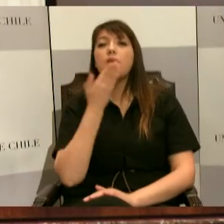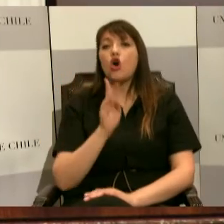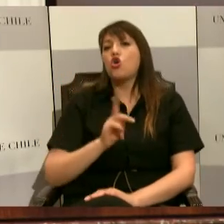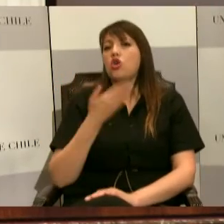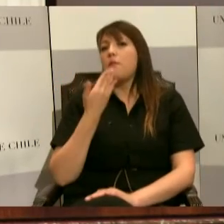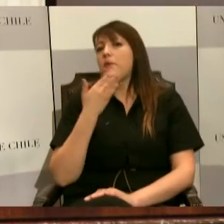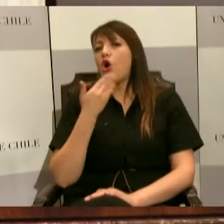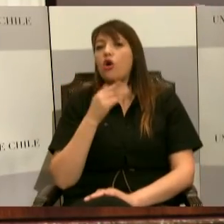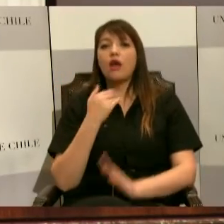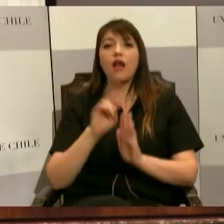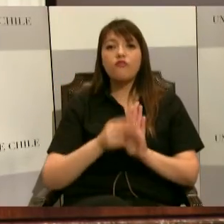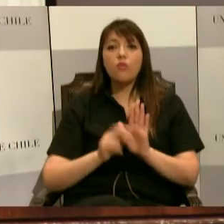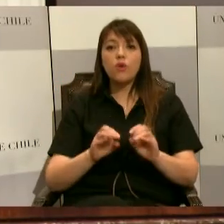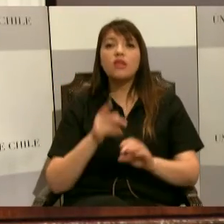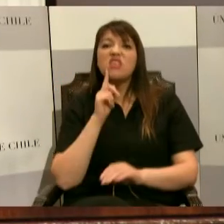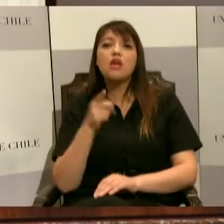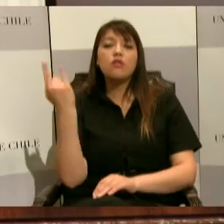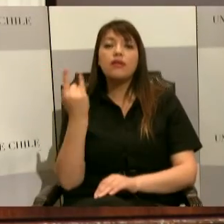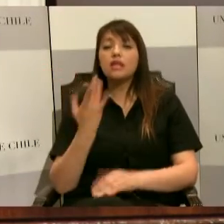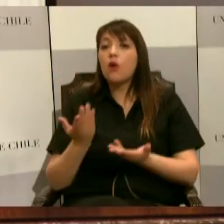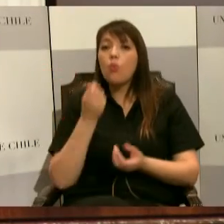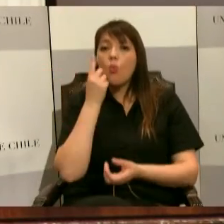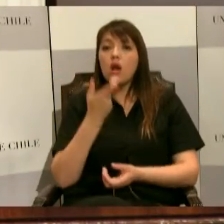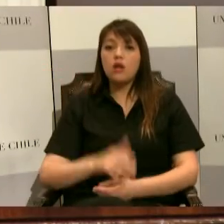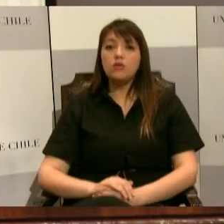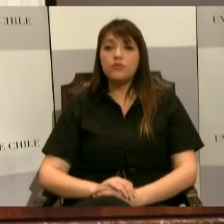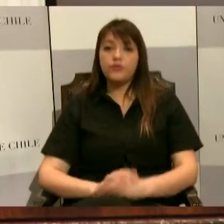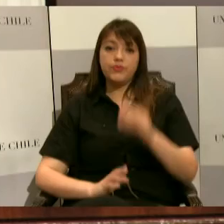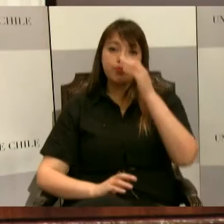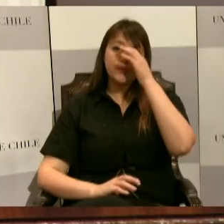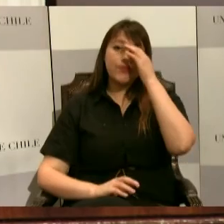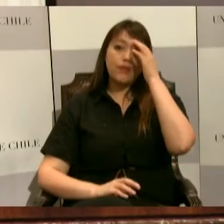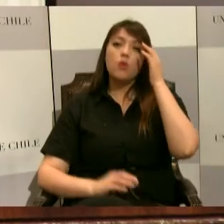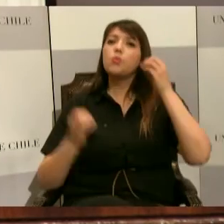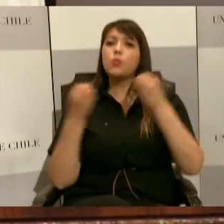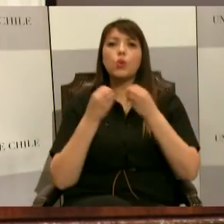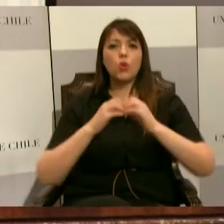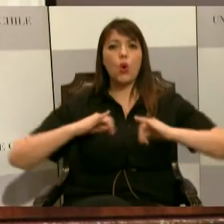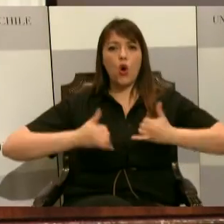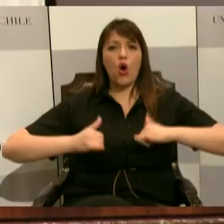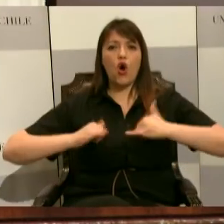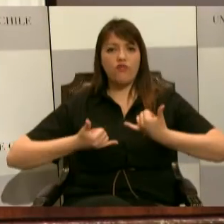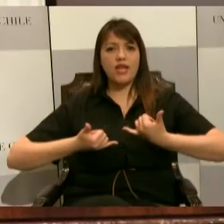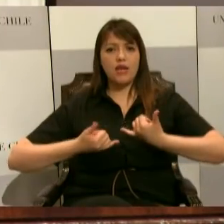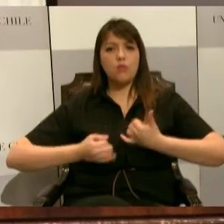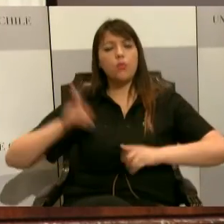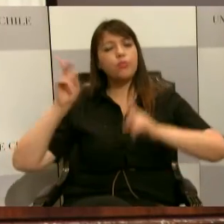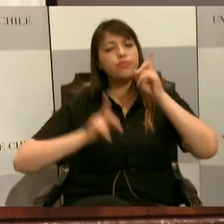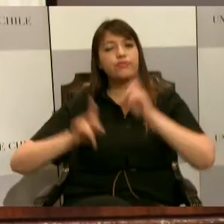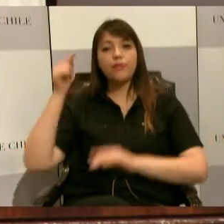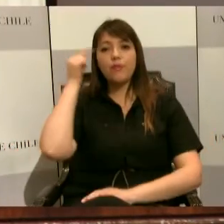mejor de lo que están ahora? Para complicar más las cosas, muchos jóvenes parecen pensar que